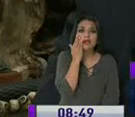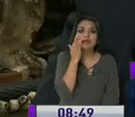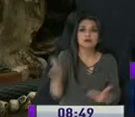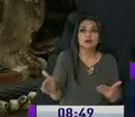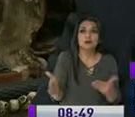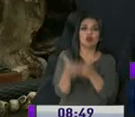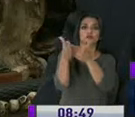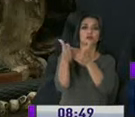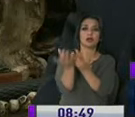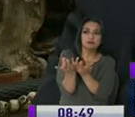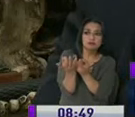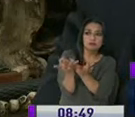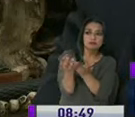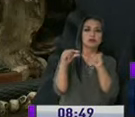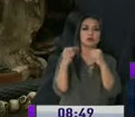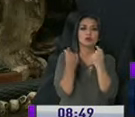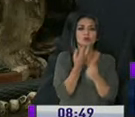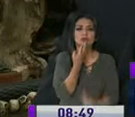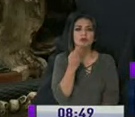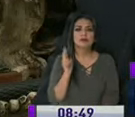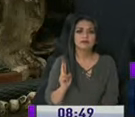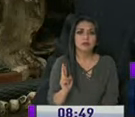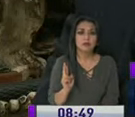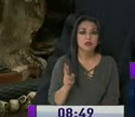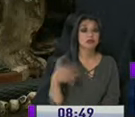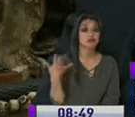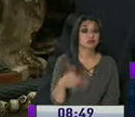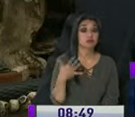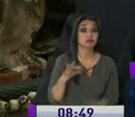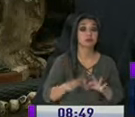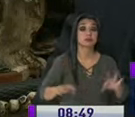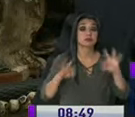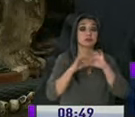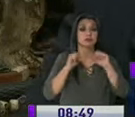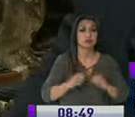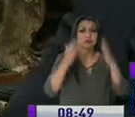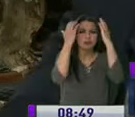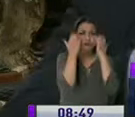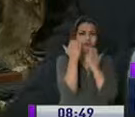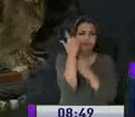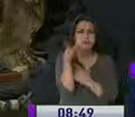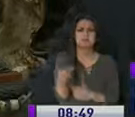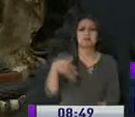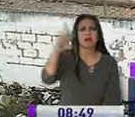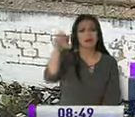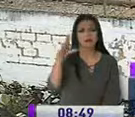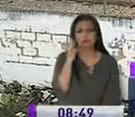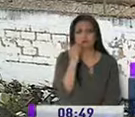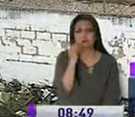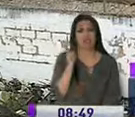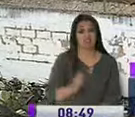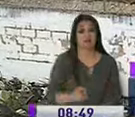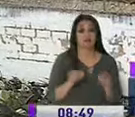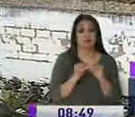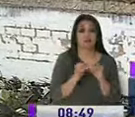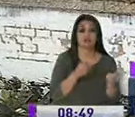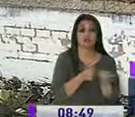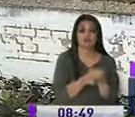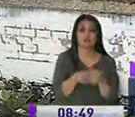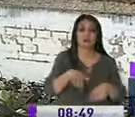frontera. Involucrados en un problema que no era hace mucho tiempo un tema para preocupación de los ecuatorianos. Si van a